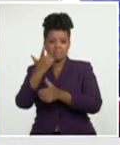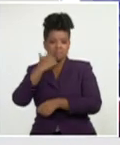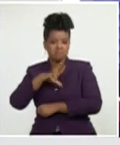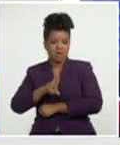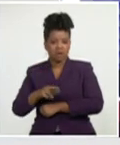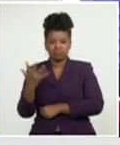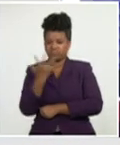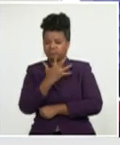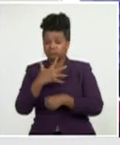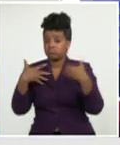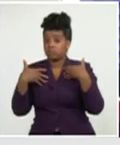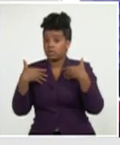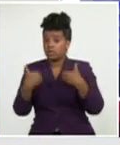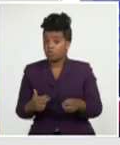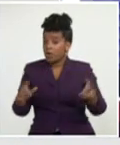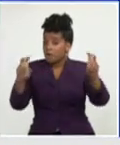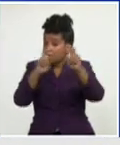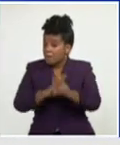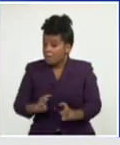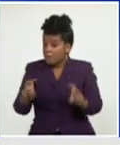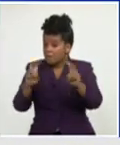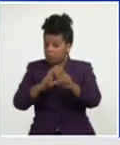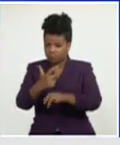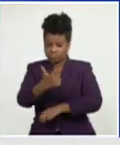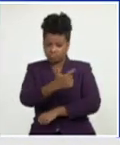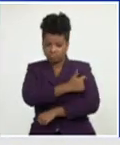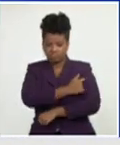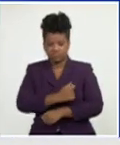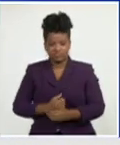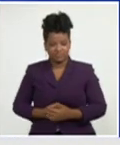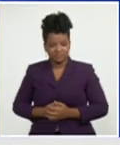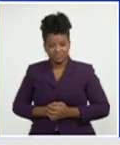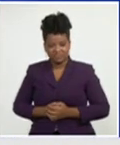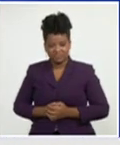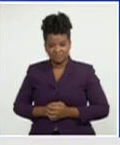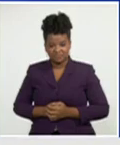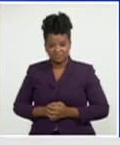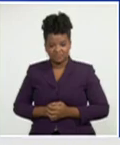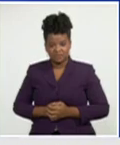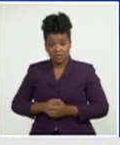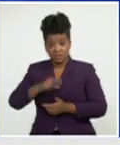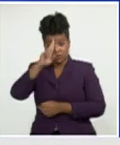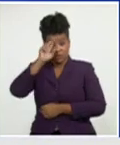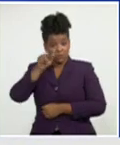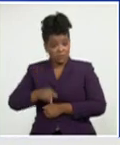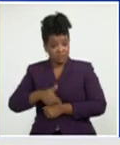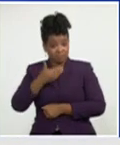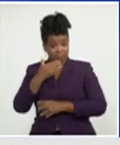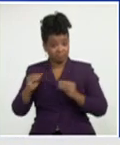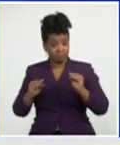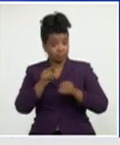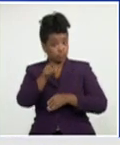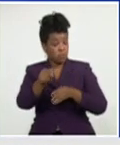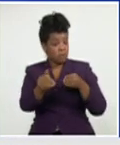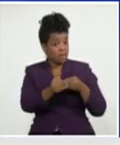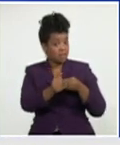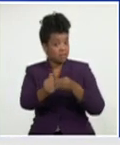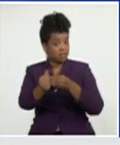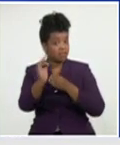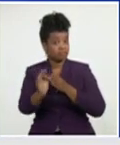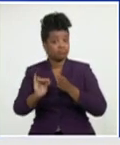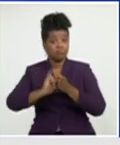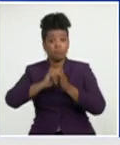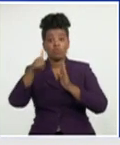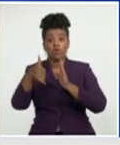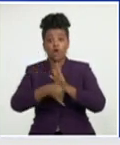investigaciones del Instituto Finlay de Vacunas. Doctora, bienvenida. Usted, que es una de las líderes de ese gran proyecto cubano